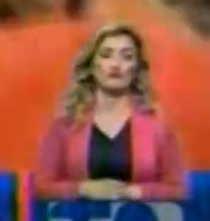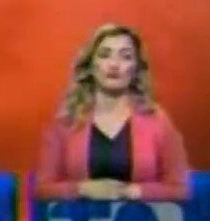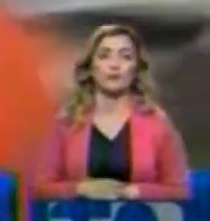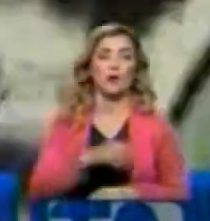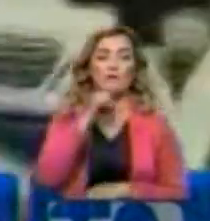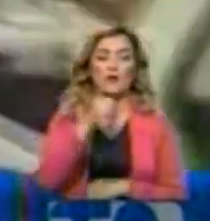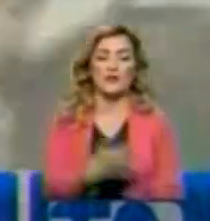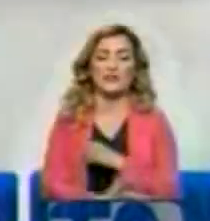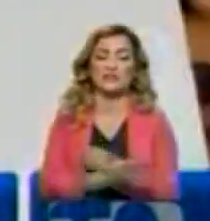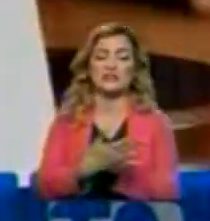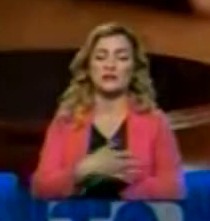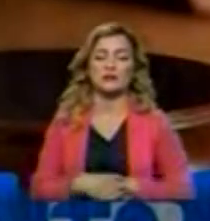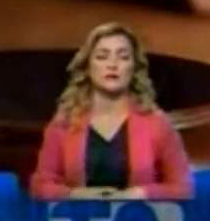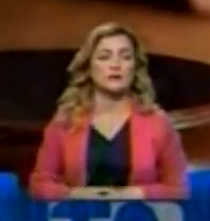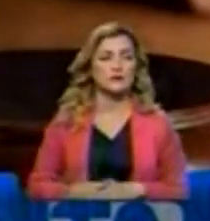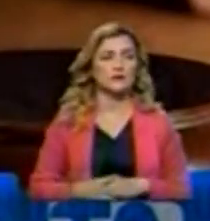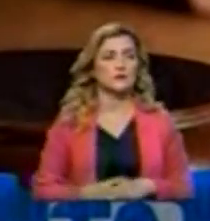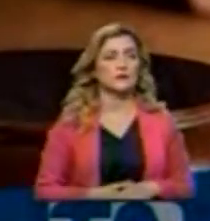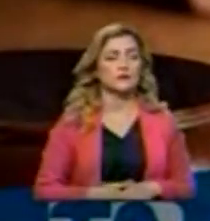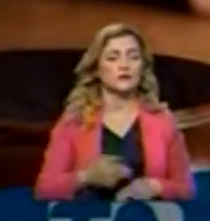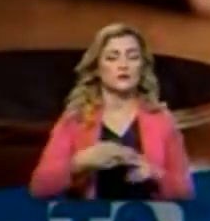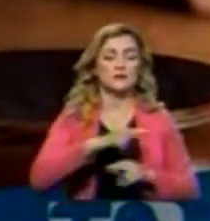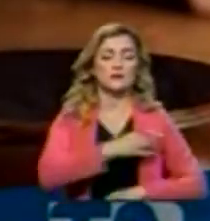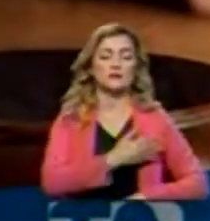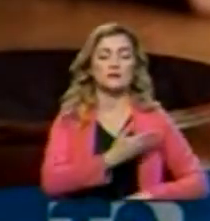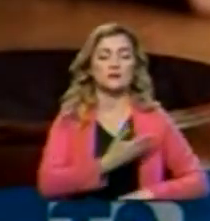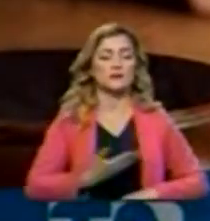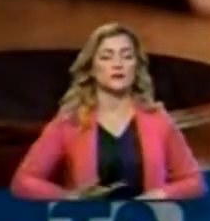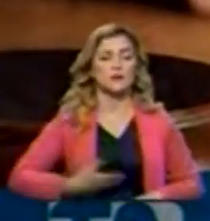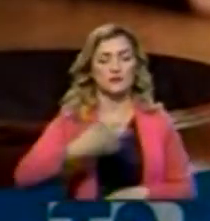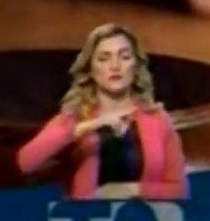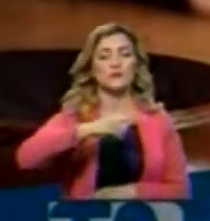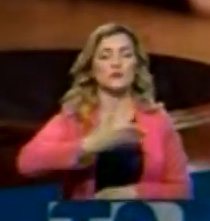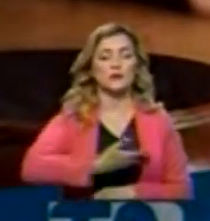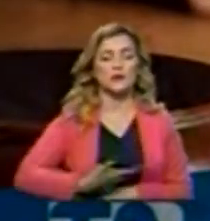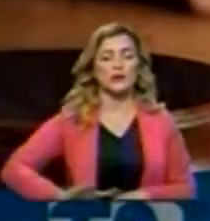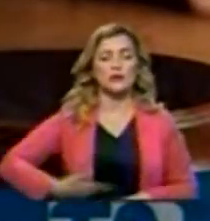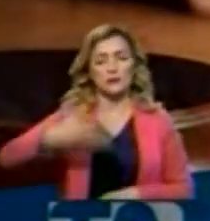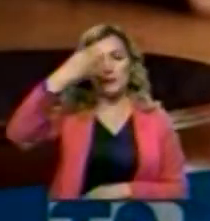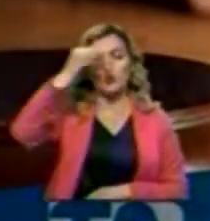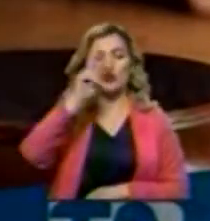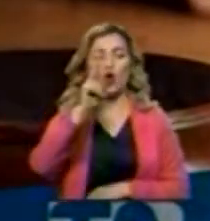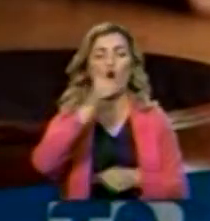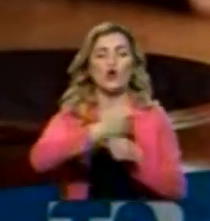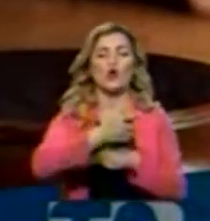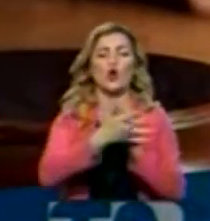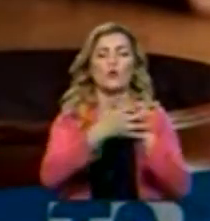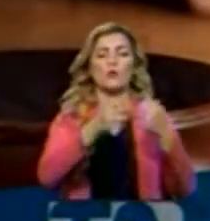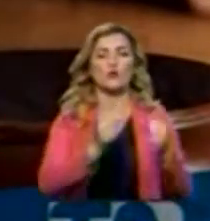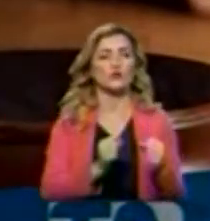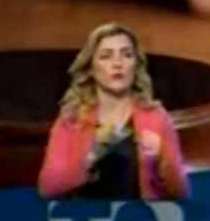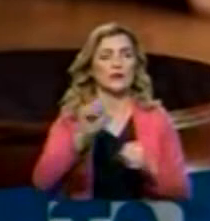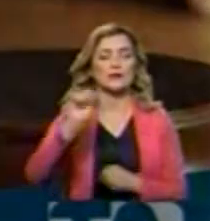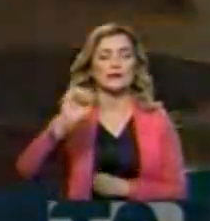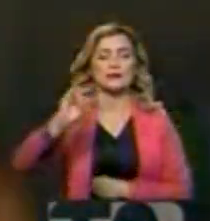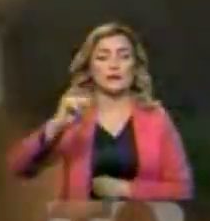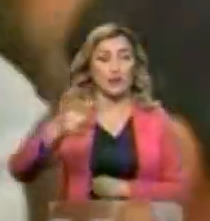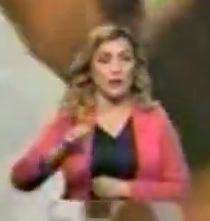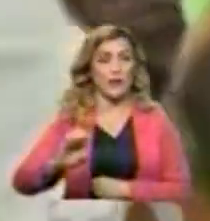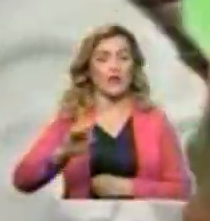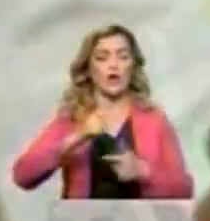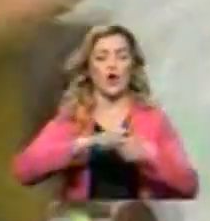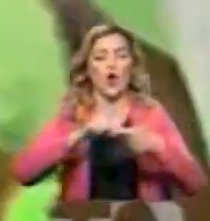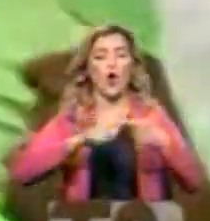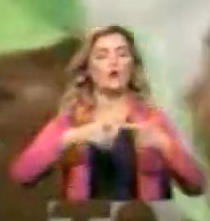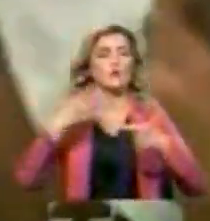otras sentencias, pues Glass ya tiene 2 órdenes de prisión en su contra, una por el caso Singe y otra por Arroz Verde. Además,